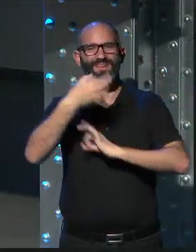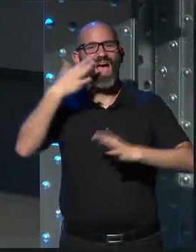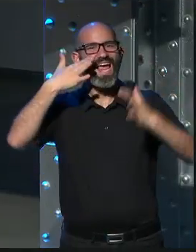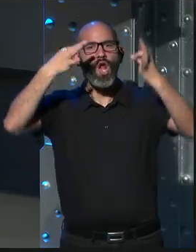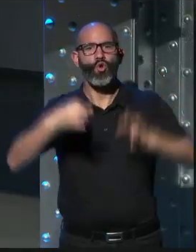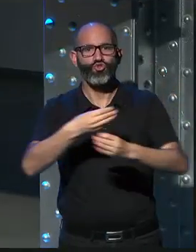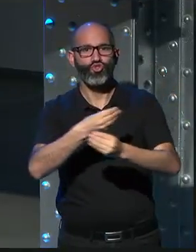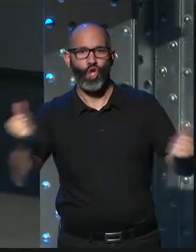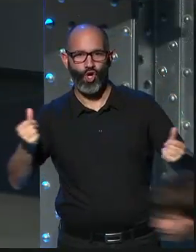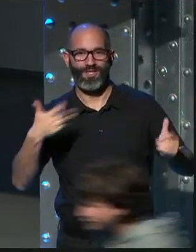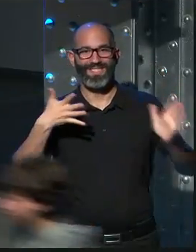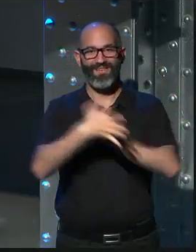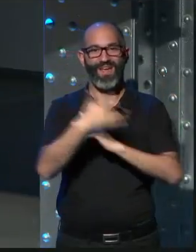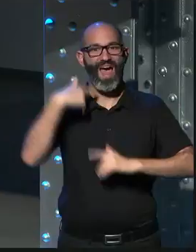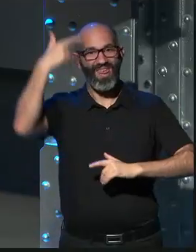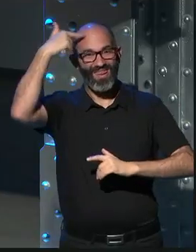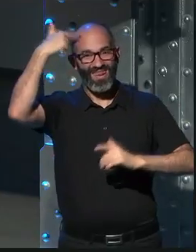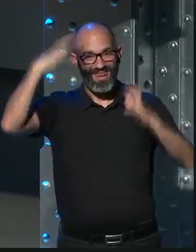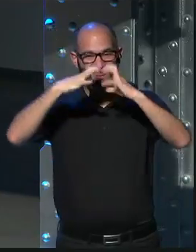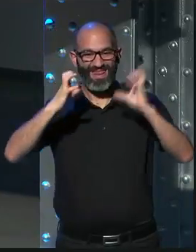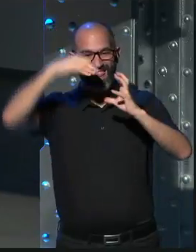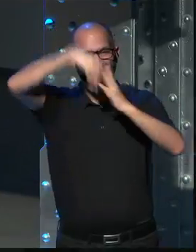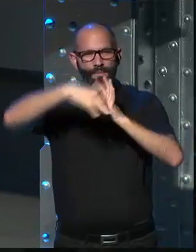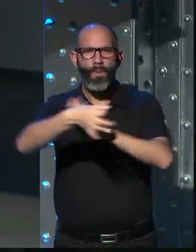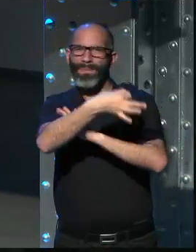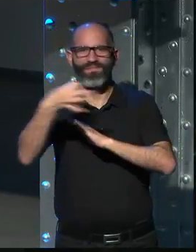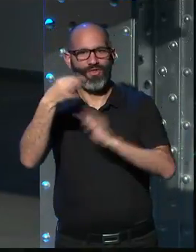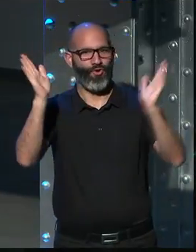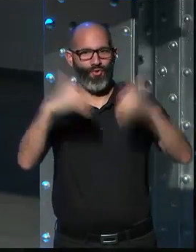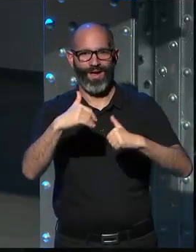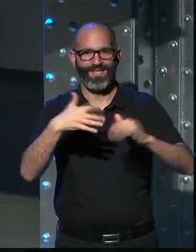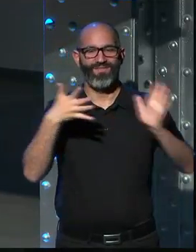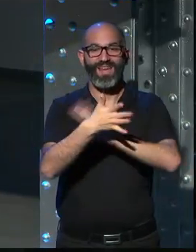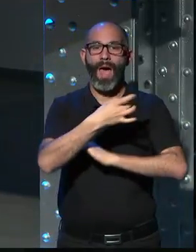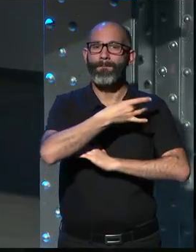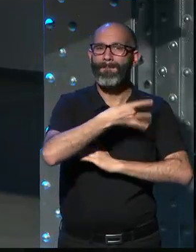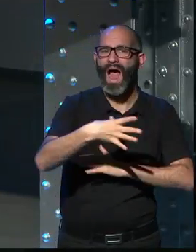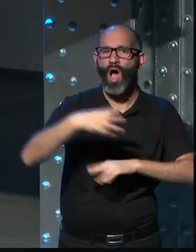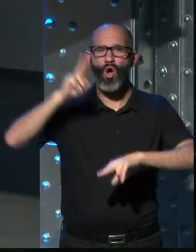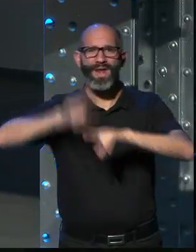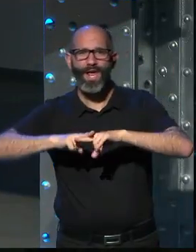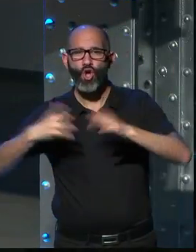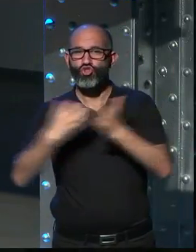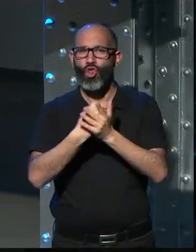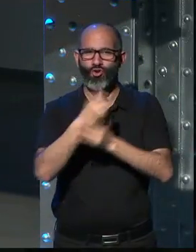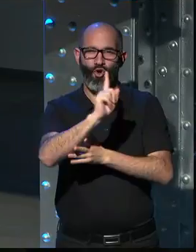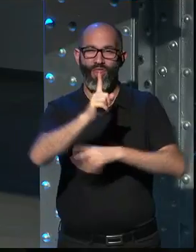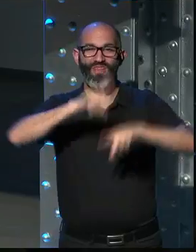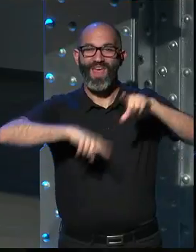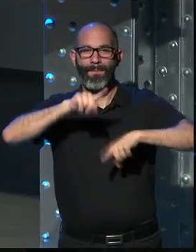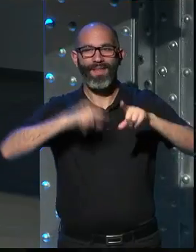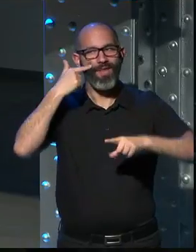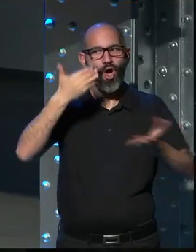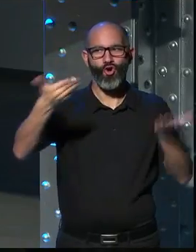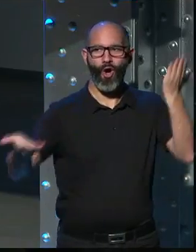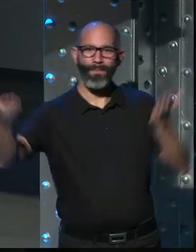nuestro cerebro no existen términos absolutos. No existe el blanco o el negro, todo depende de con qué lo